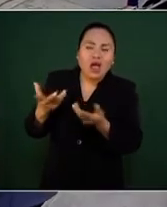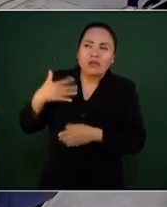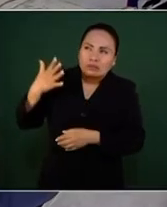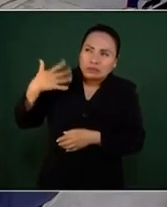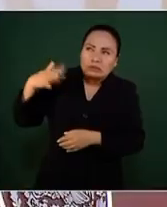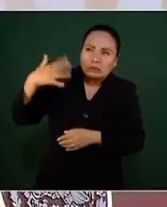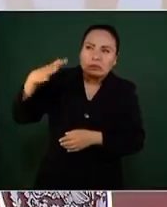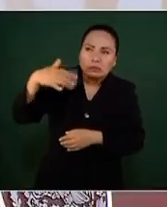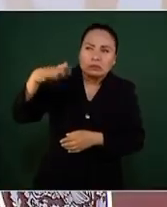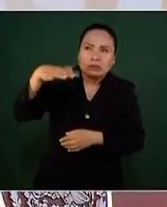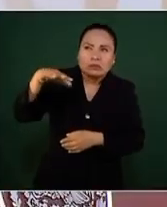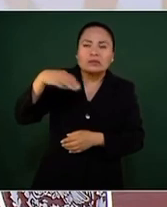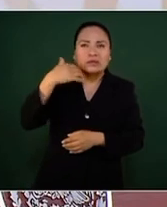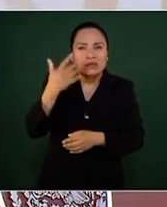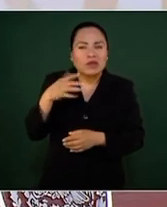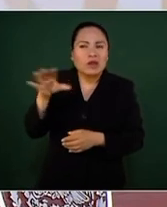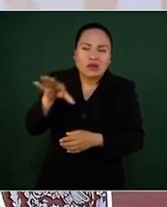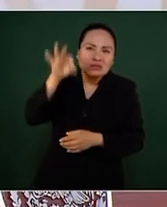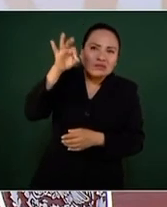como nunca,